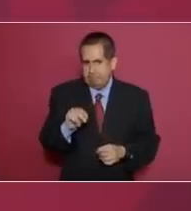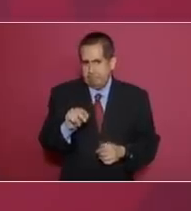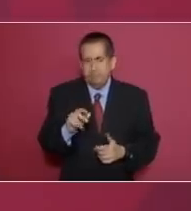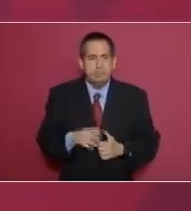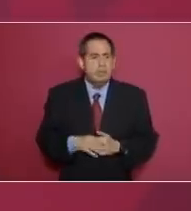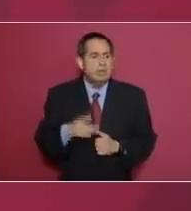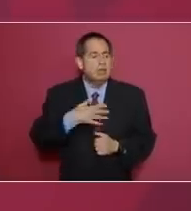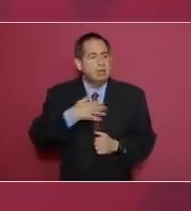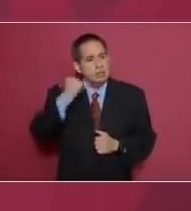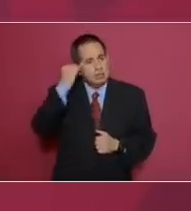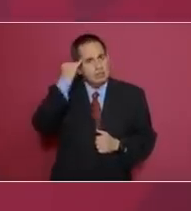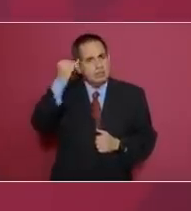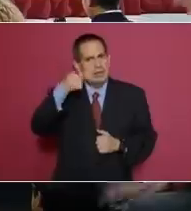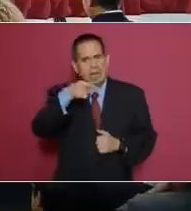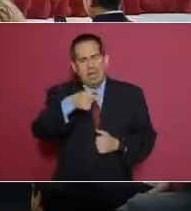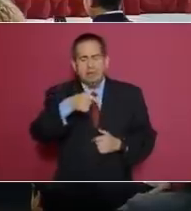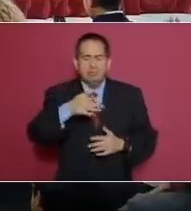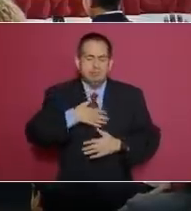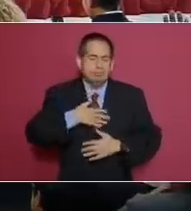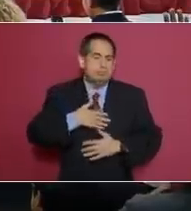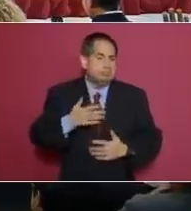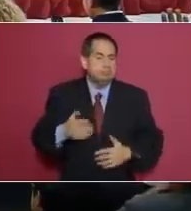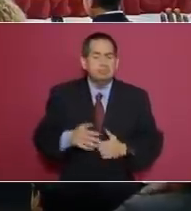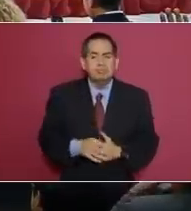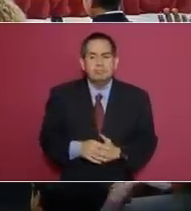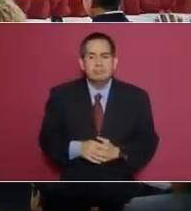Ese es mi punto de vista, ¿no?